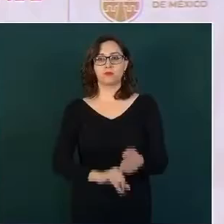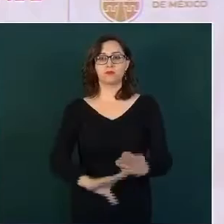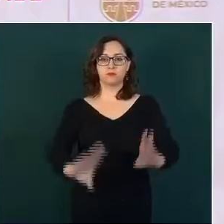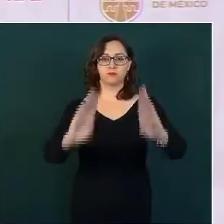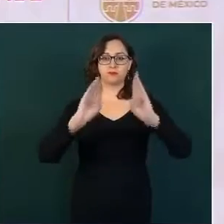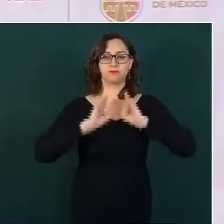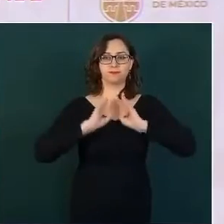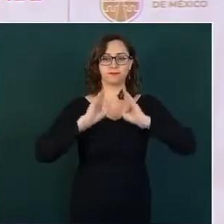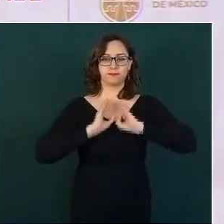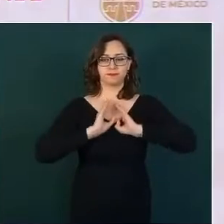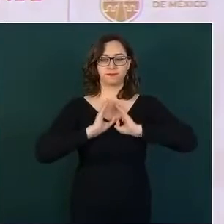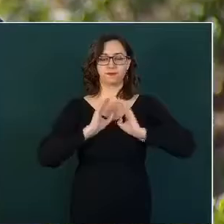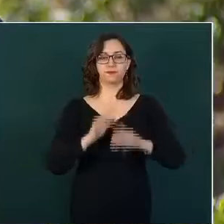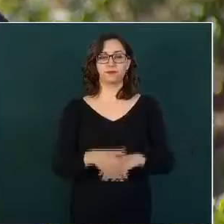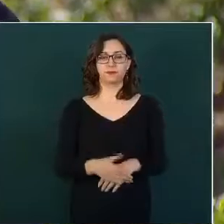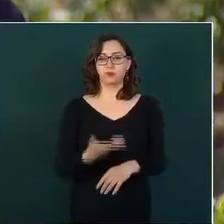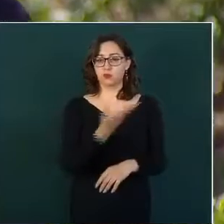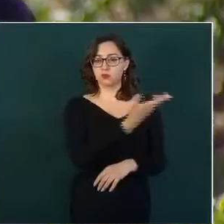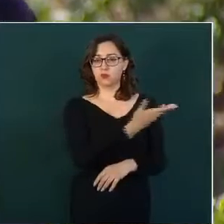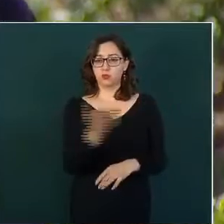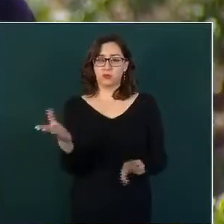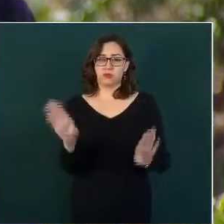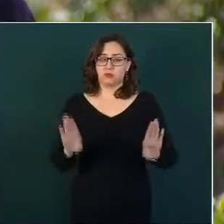Armadas, por la lealtad